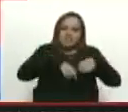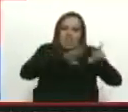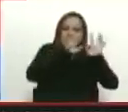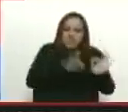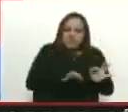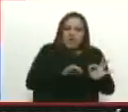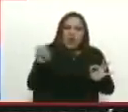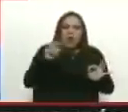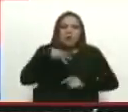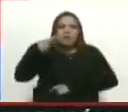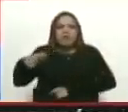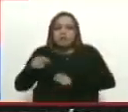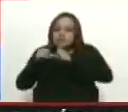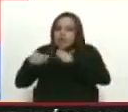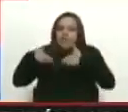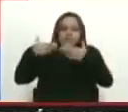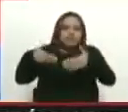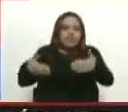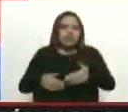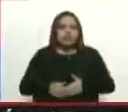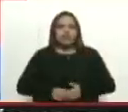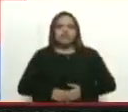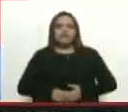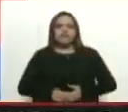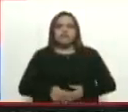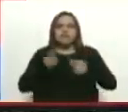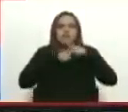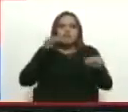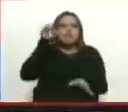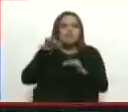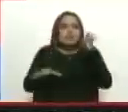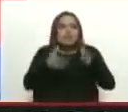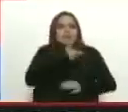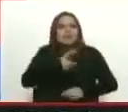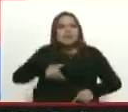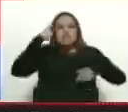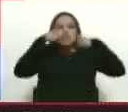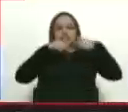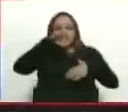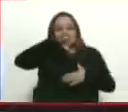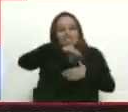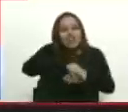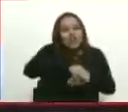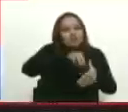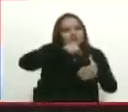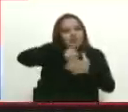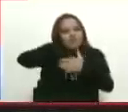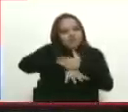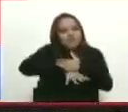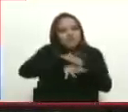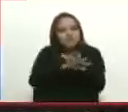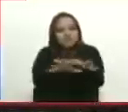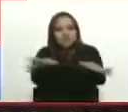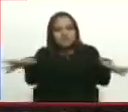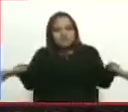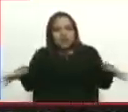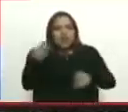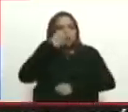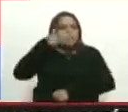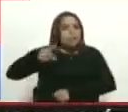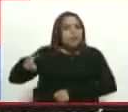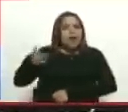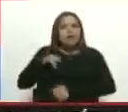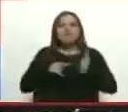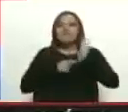ni política para seguir avanzando. Afortunadamente, el comandante Chávez sembró en tierra fértil. Y este pueblo les